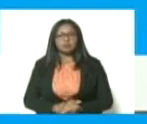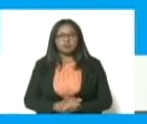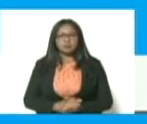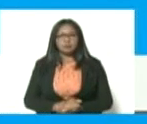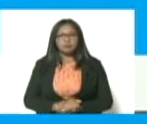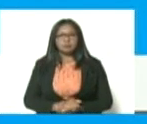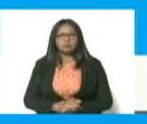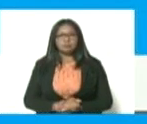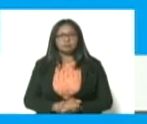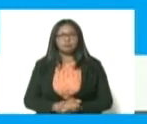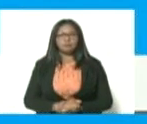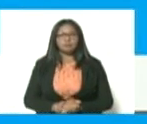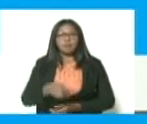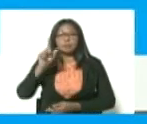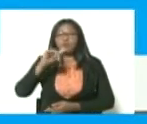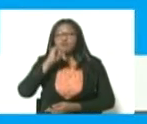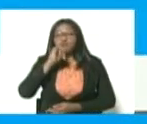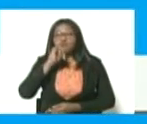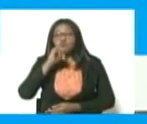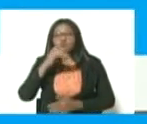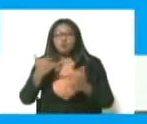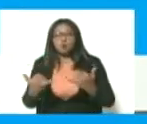Además, anuncian un